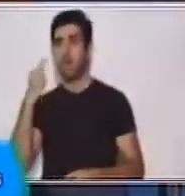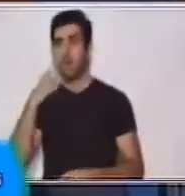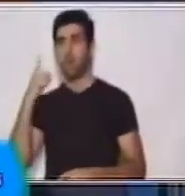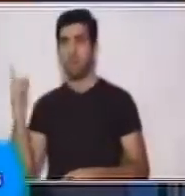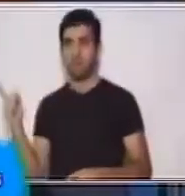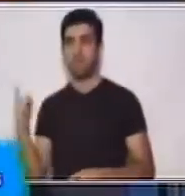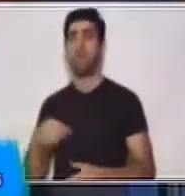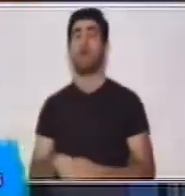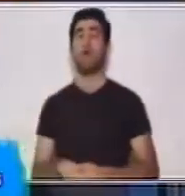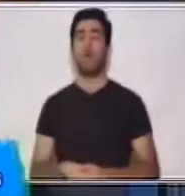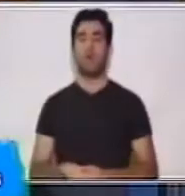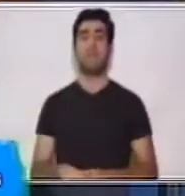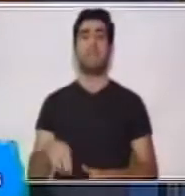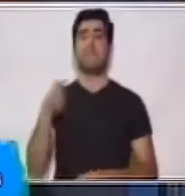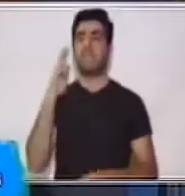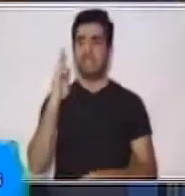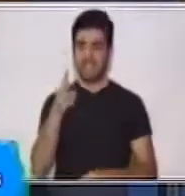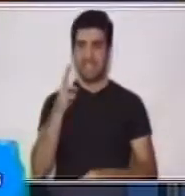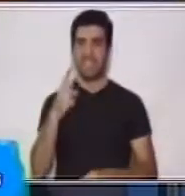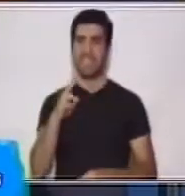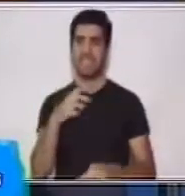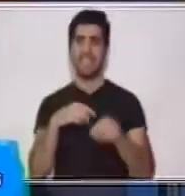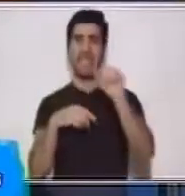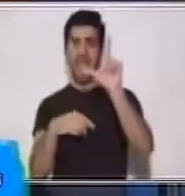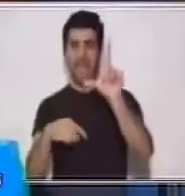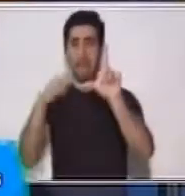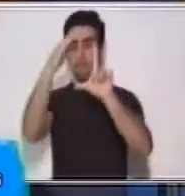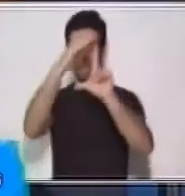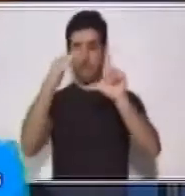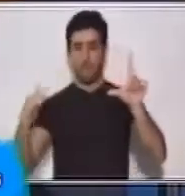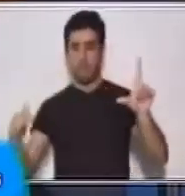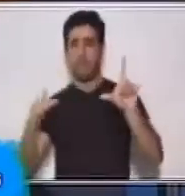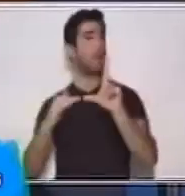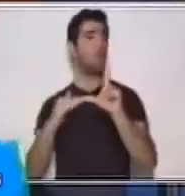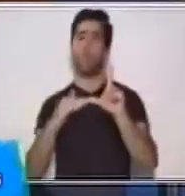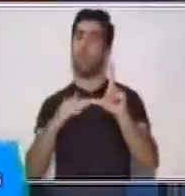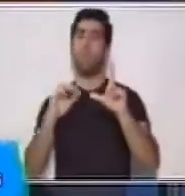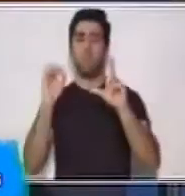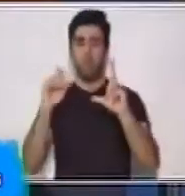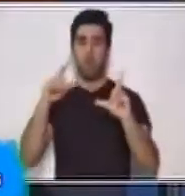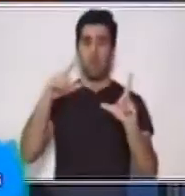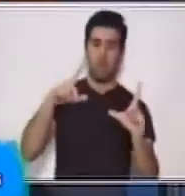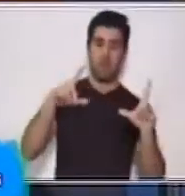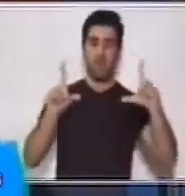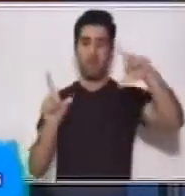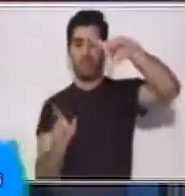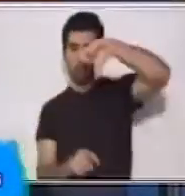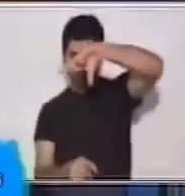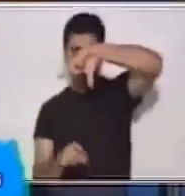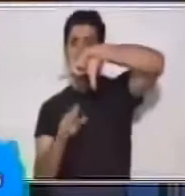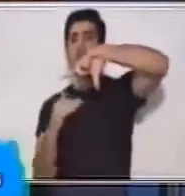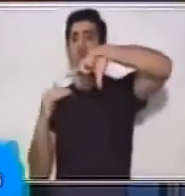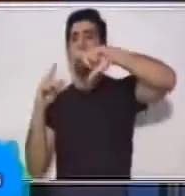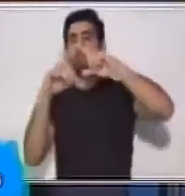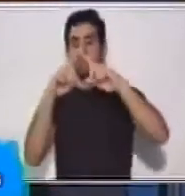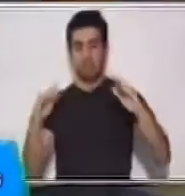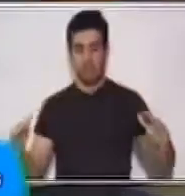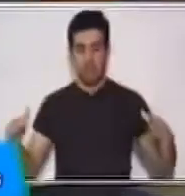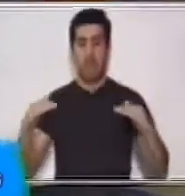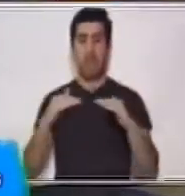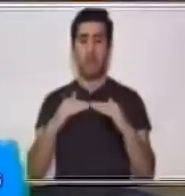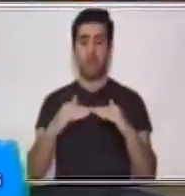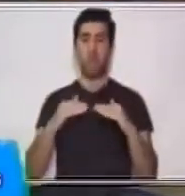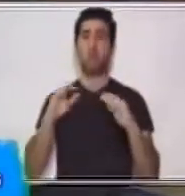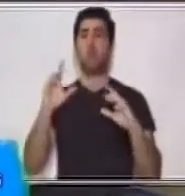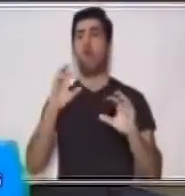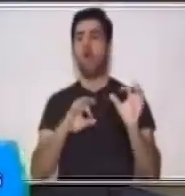se va a encontrar en esta posición nuestras figuras, no van a estar siempre, pueden encontrarse en esta posición, del lado al revés, de